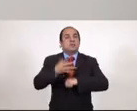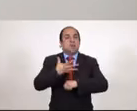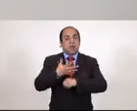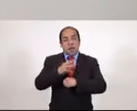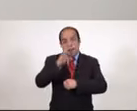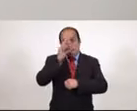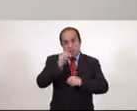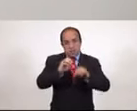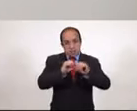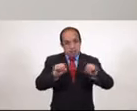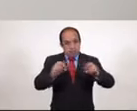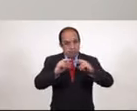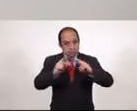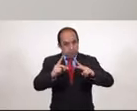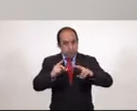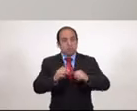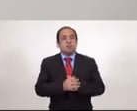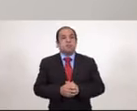la